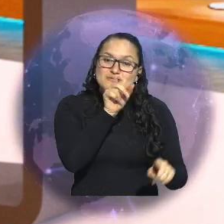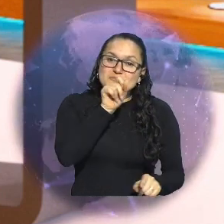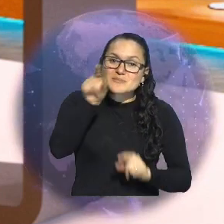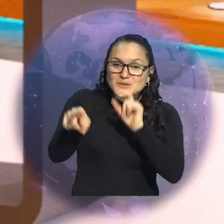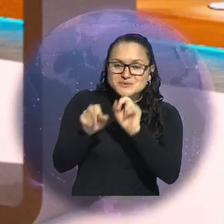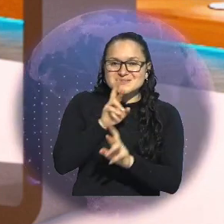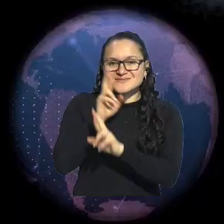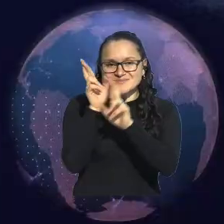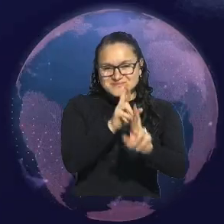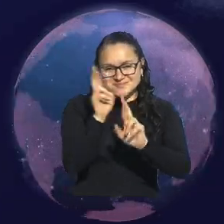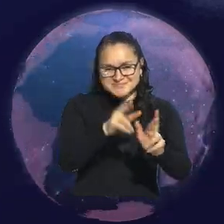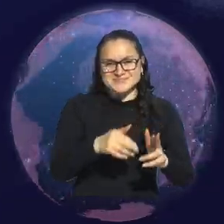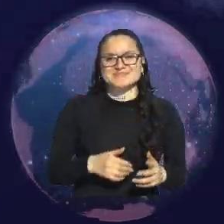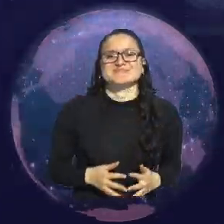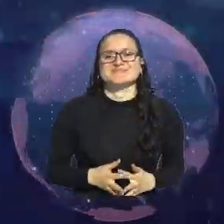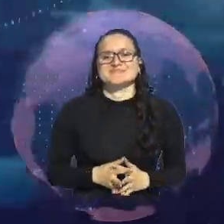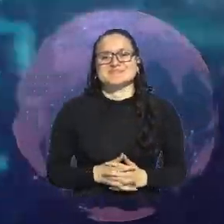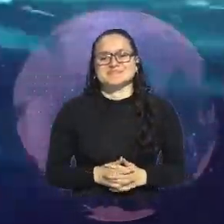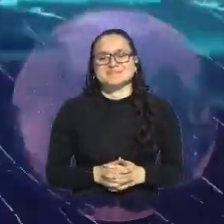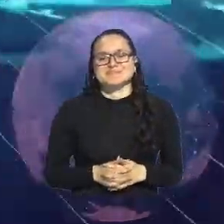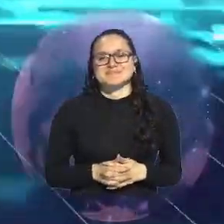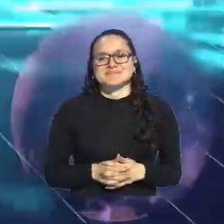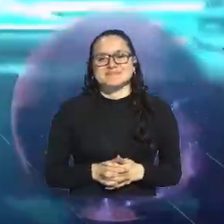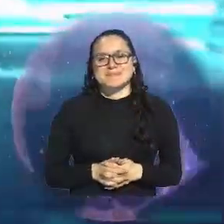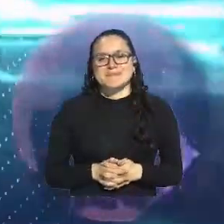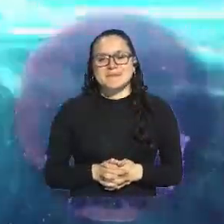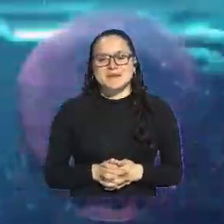frecuentes no no